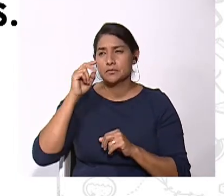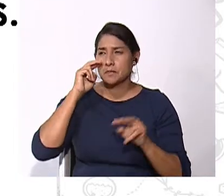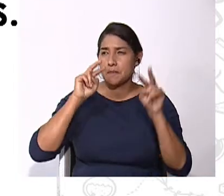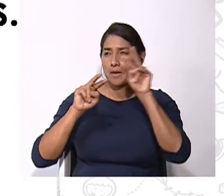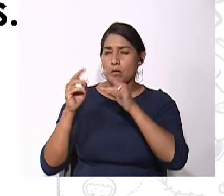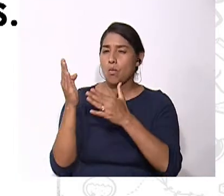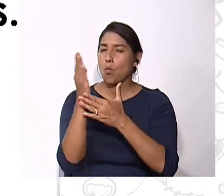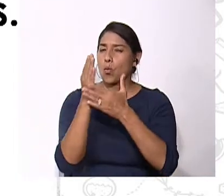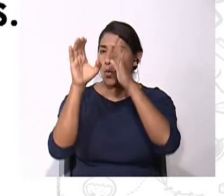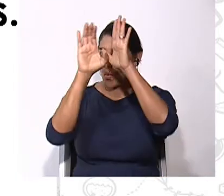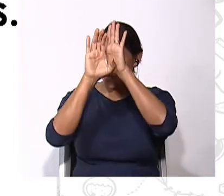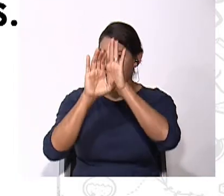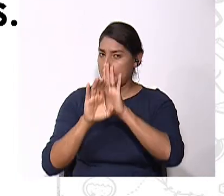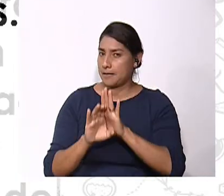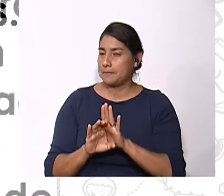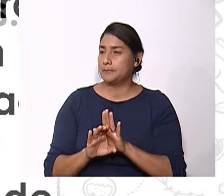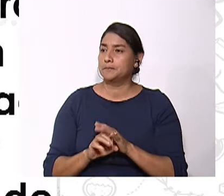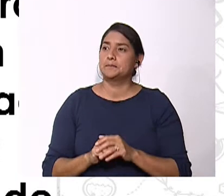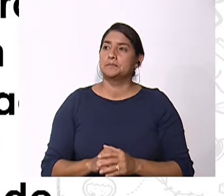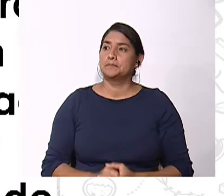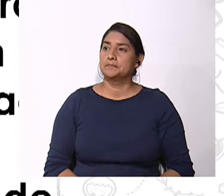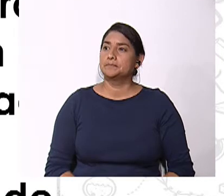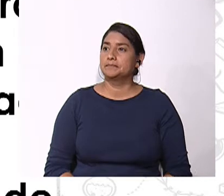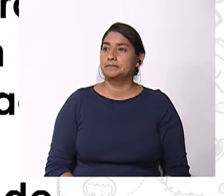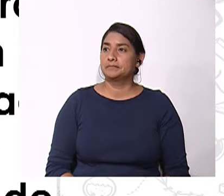algunos ejemplos.